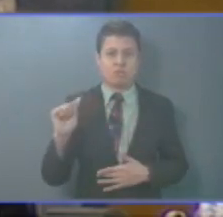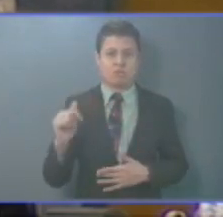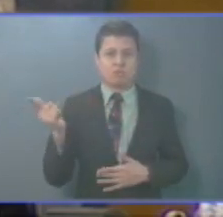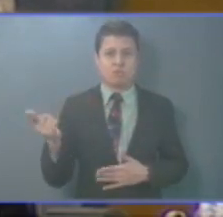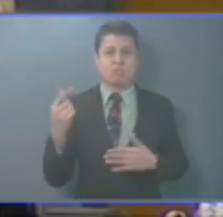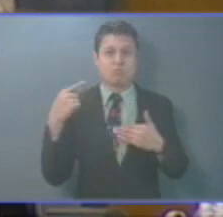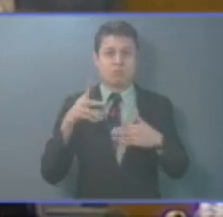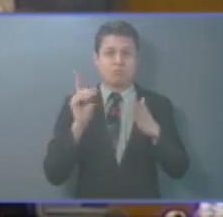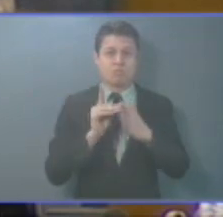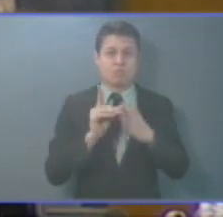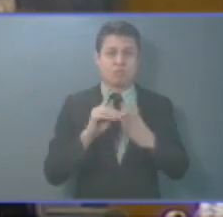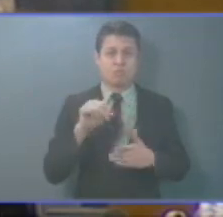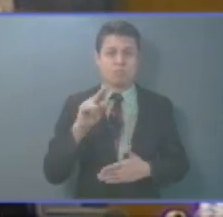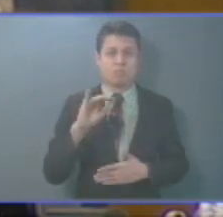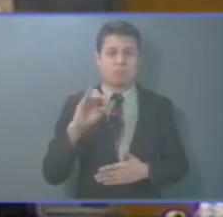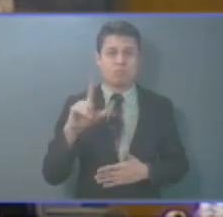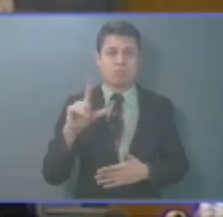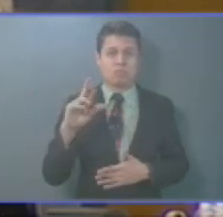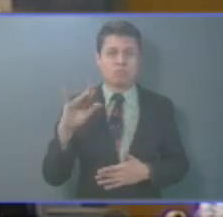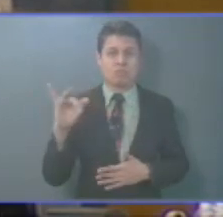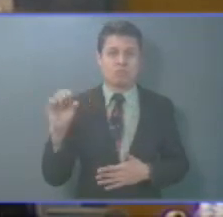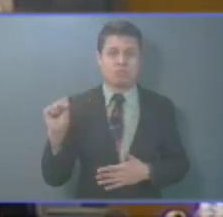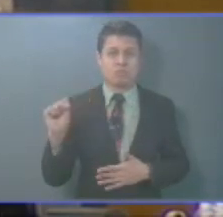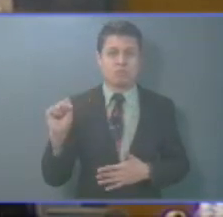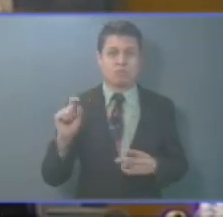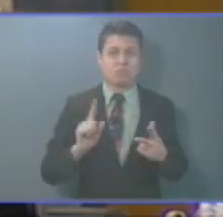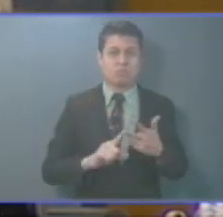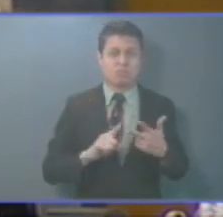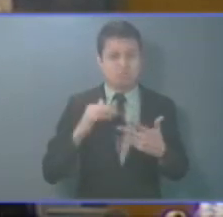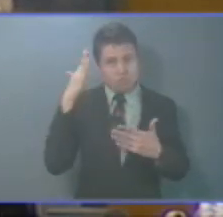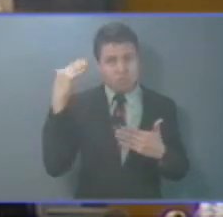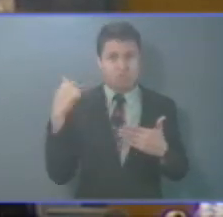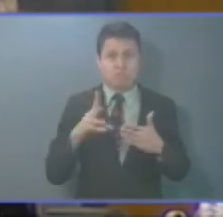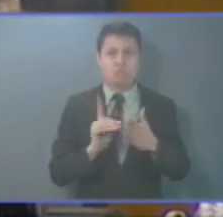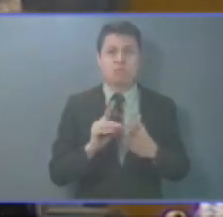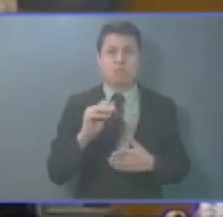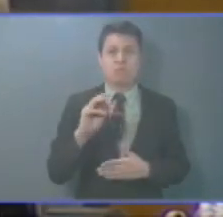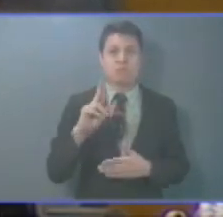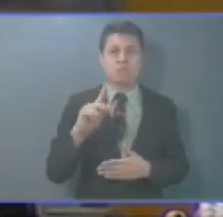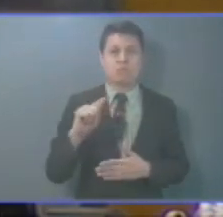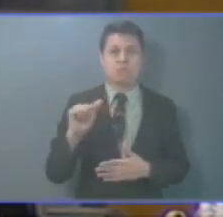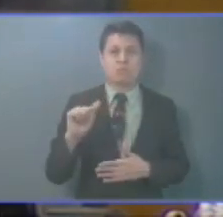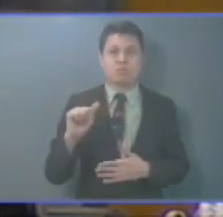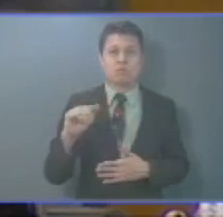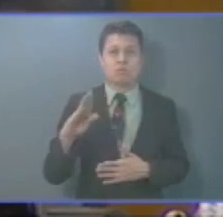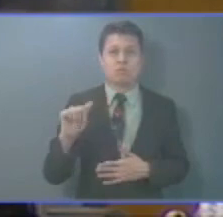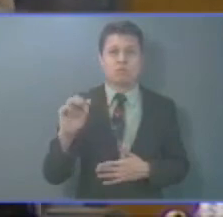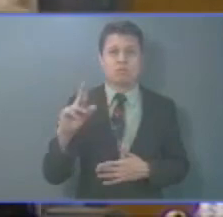el diputado Daniel Reyes y la diputada Marta Evelyn Batres.